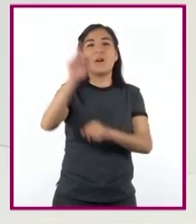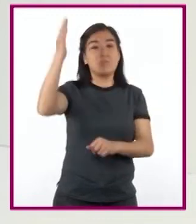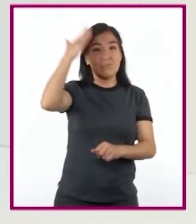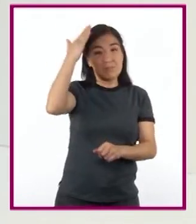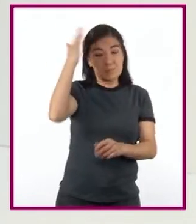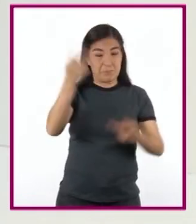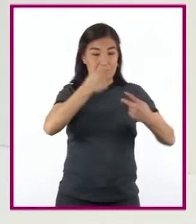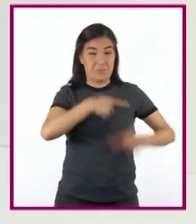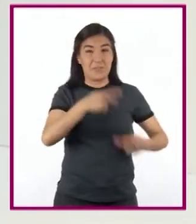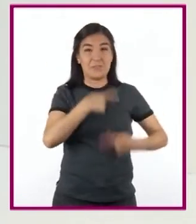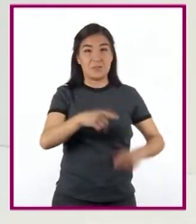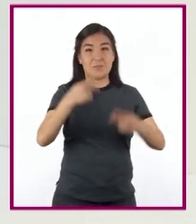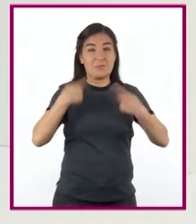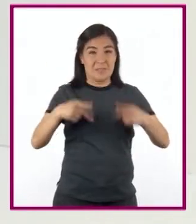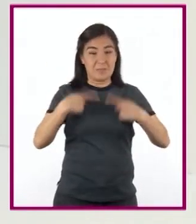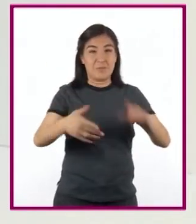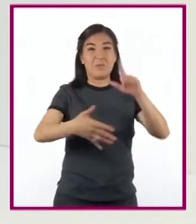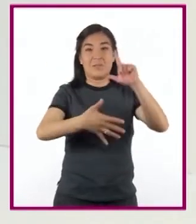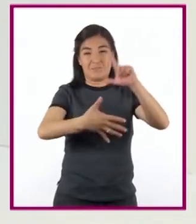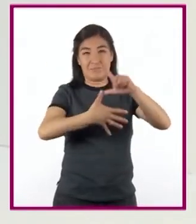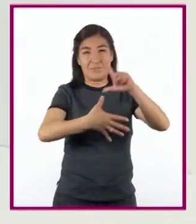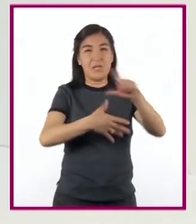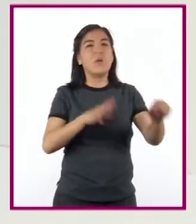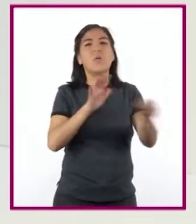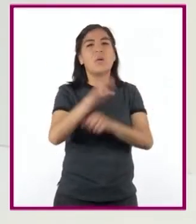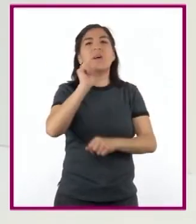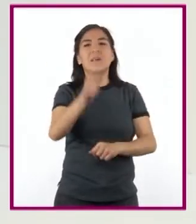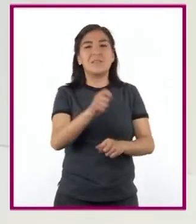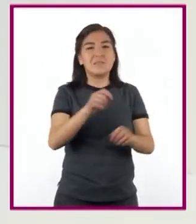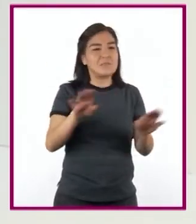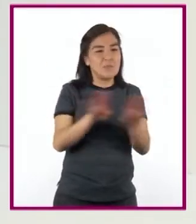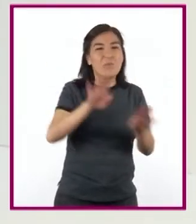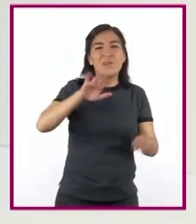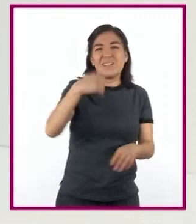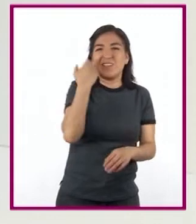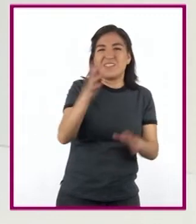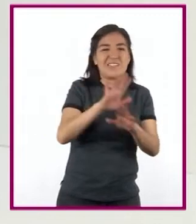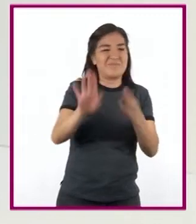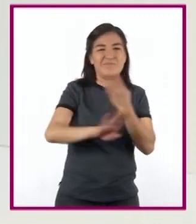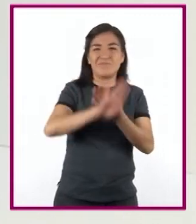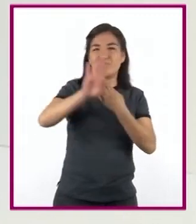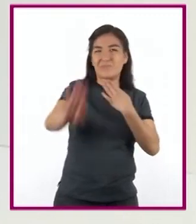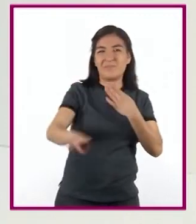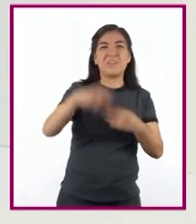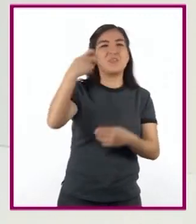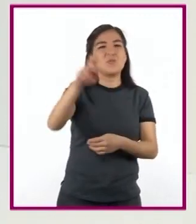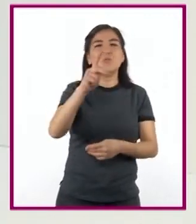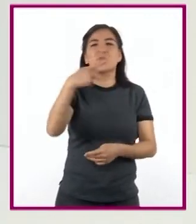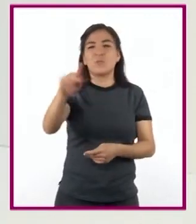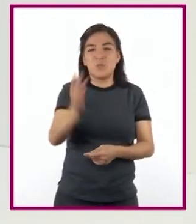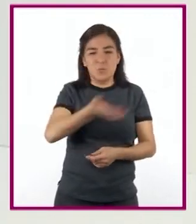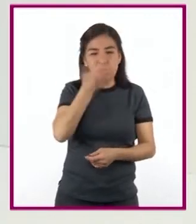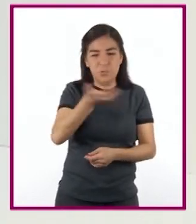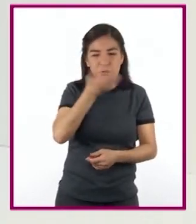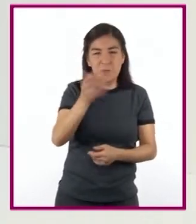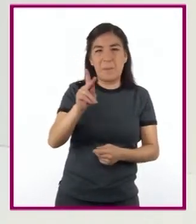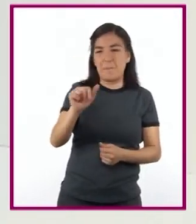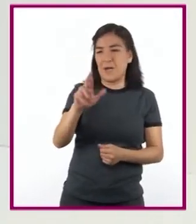líderes latinoamericanos buscaban afanosamente distanciarse del modelo parisino con sus excesos